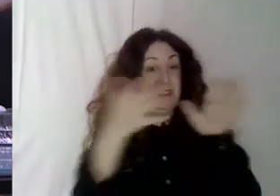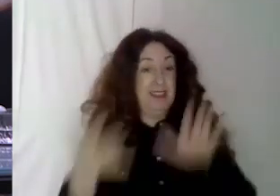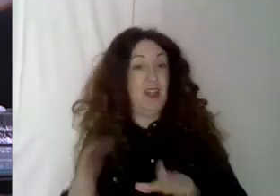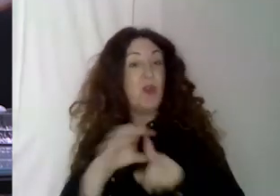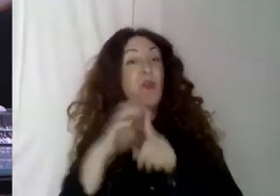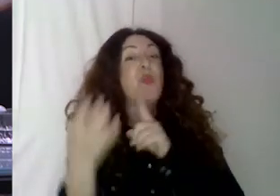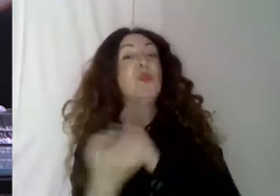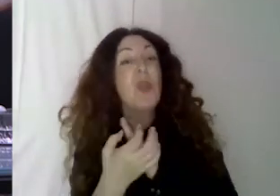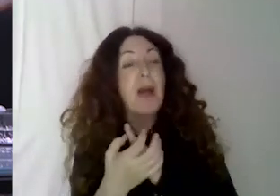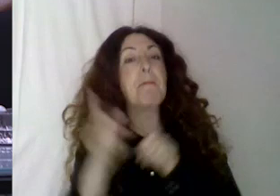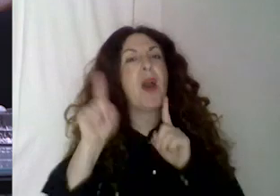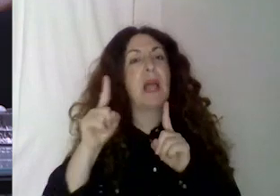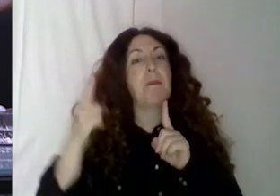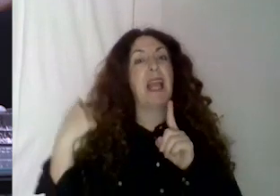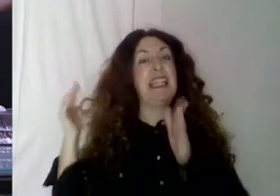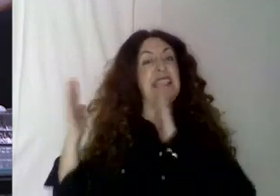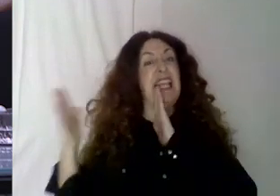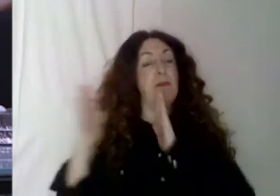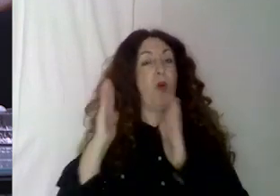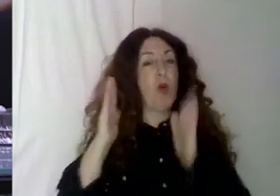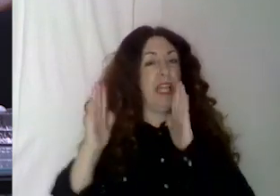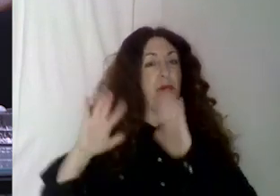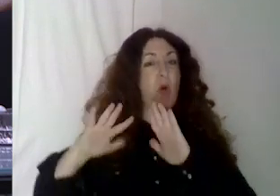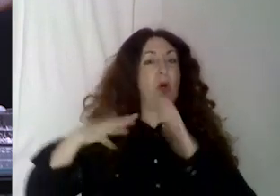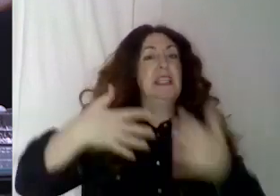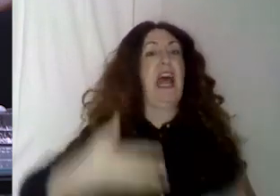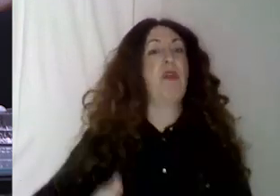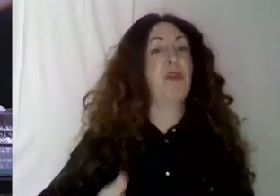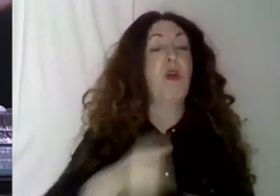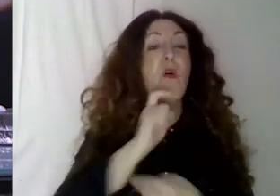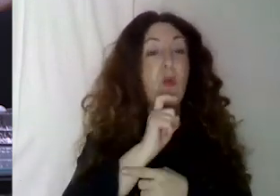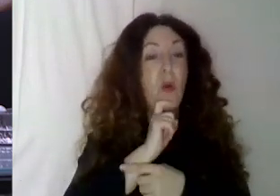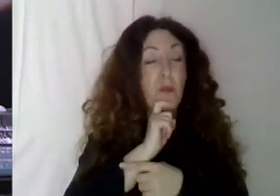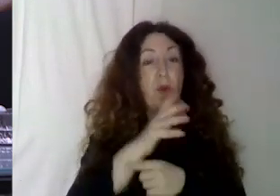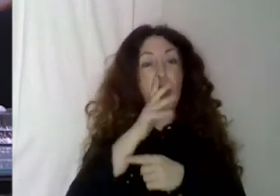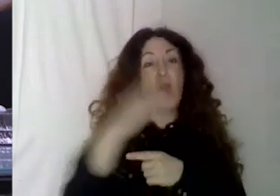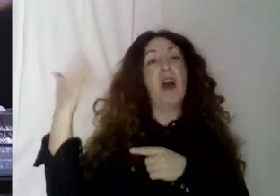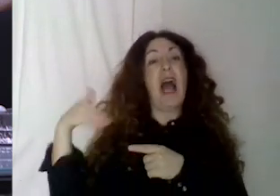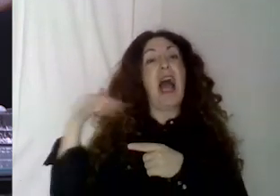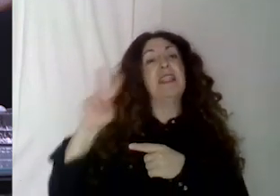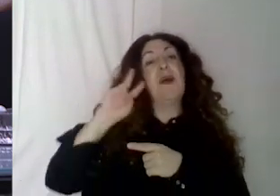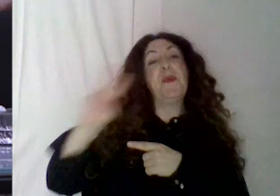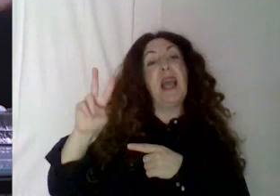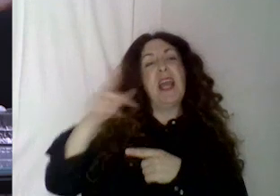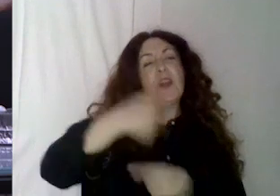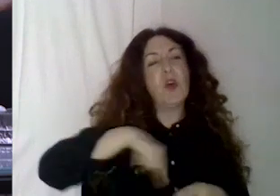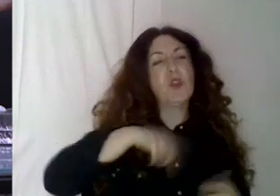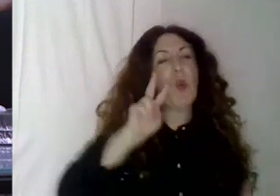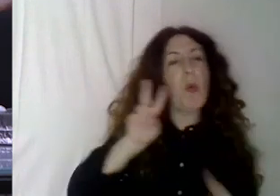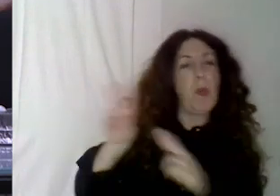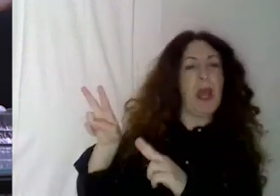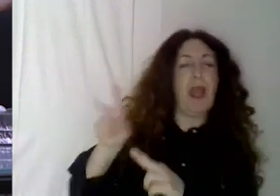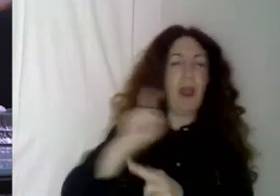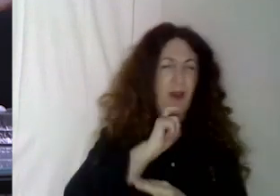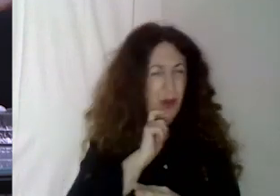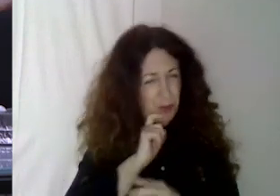de Marlowe por una parte y de Gesualdo por la otra, como esos grandes cambios que están ocurriendo, y yo me pregunto si esos grandes cambios también no